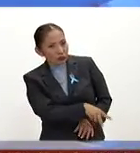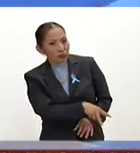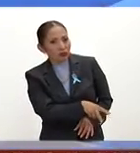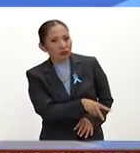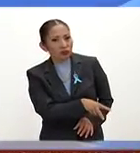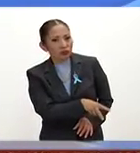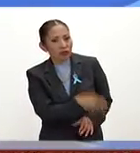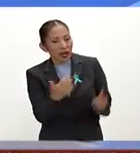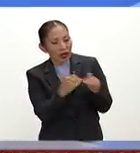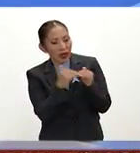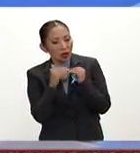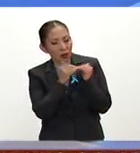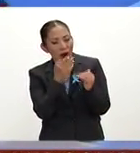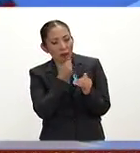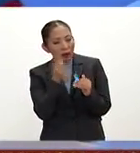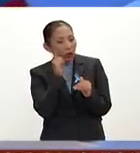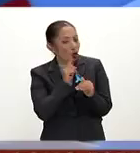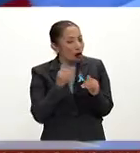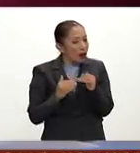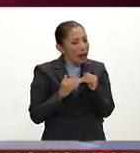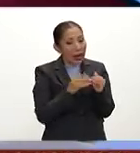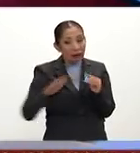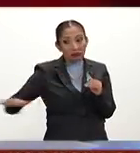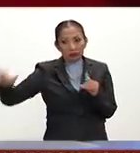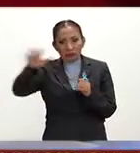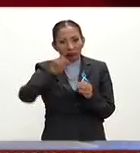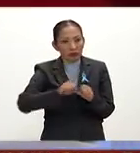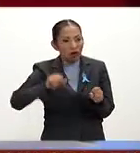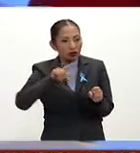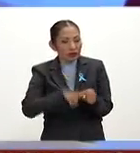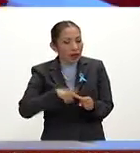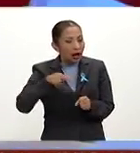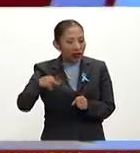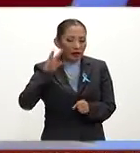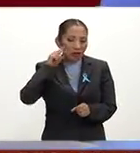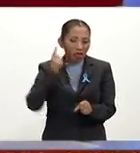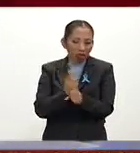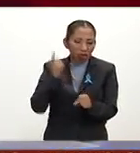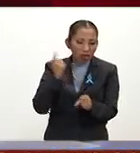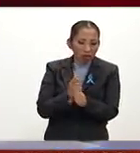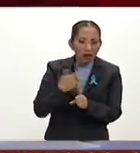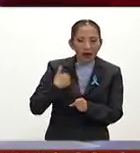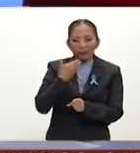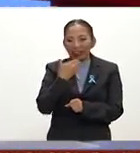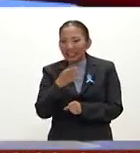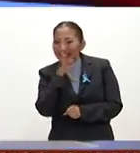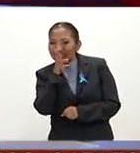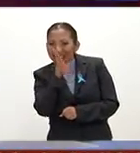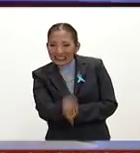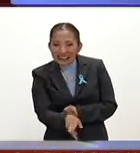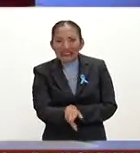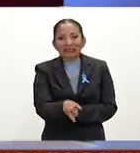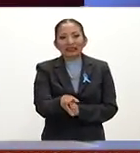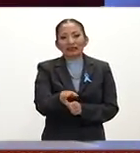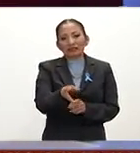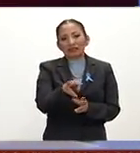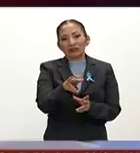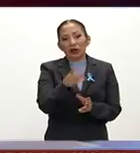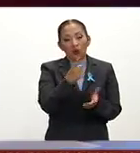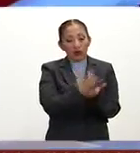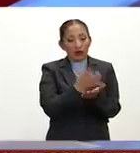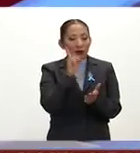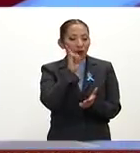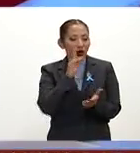con equidad de género en una sociedad en la cual nos hemos dado cuenta de los buenos resultados, no solo cuando